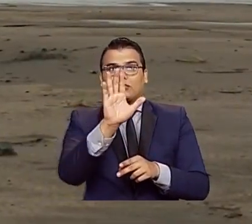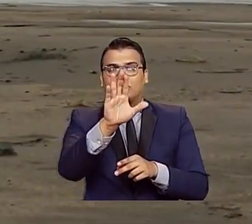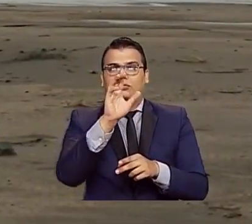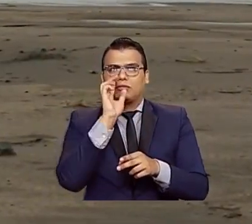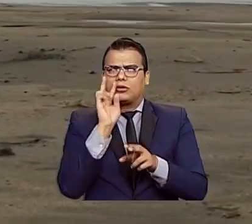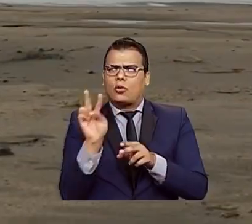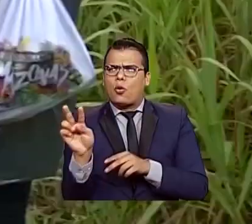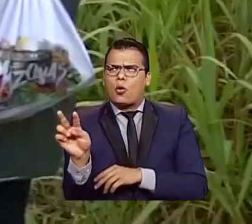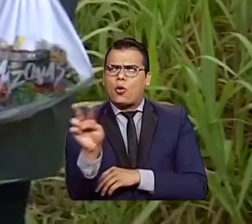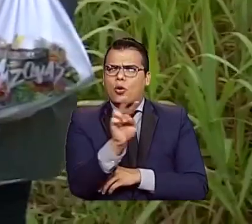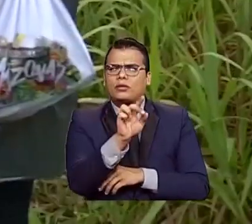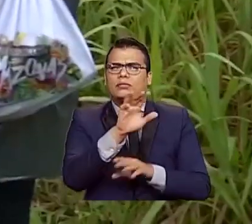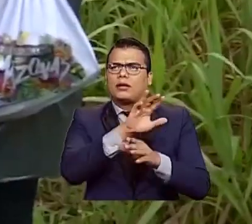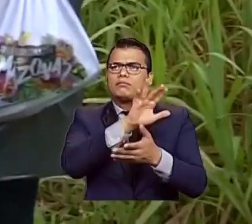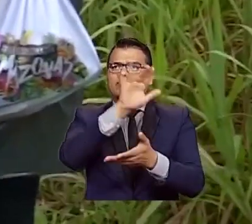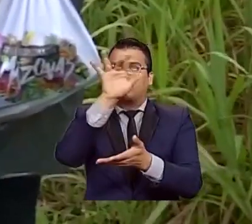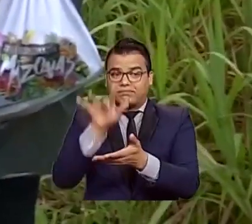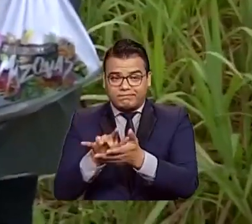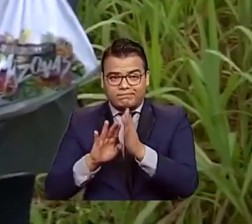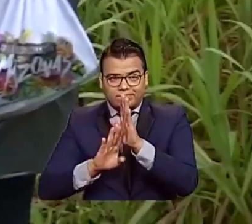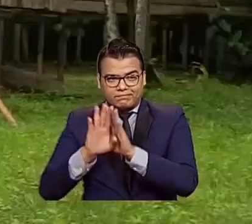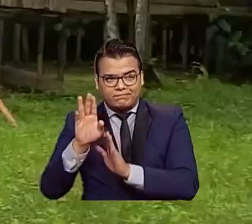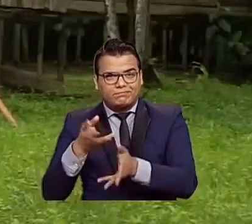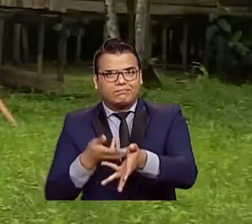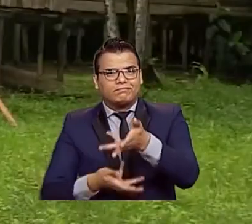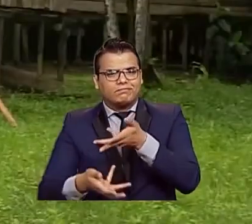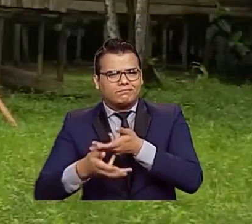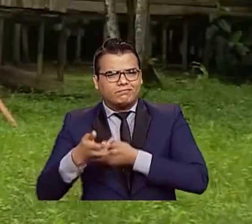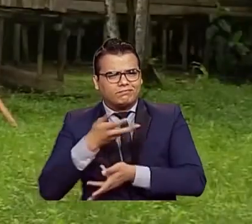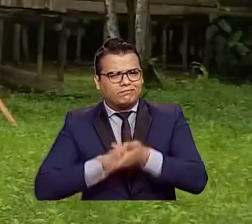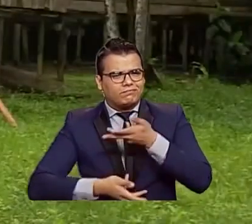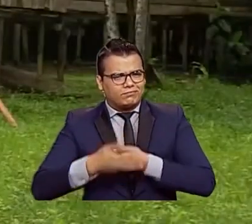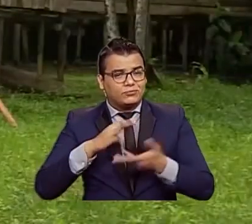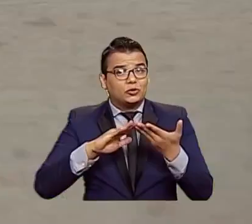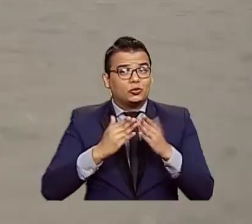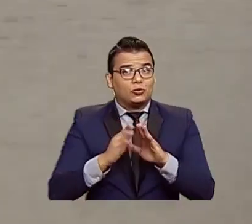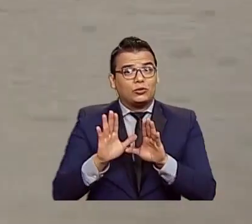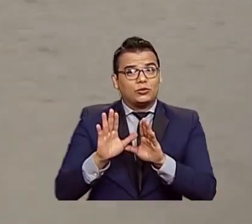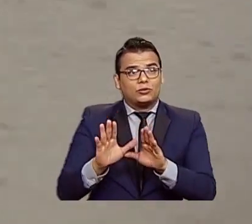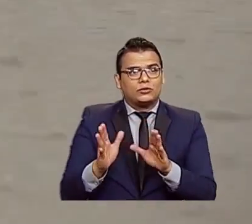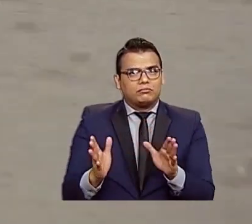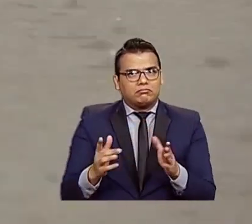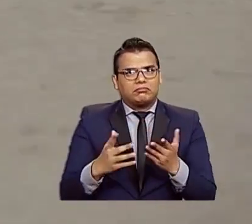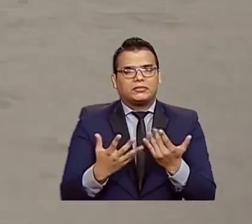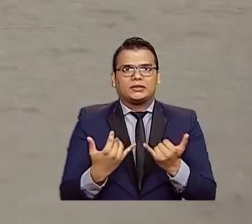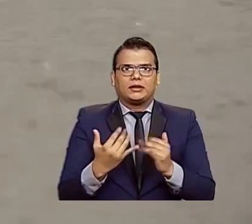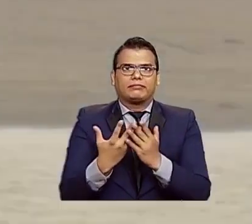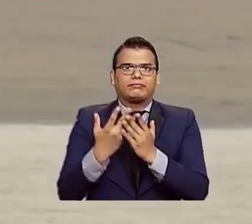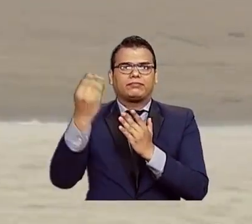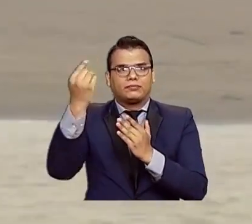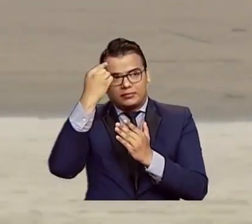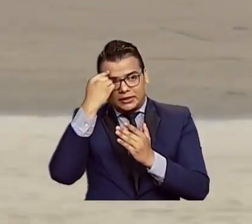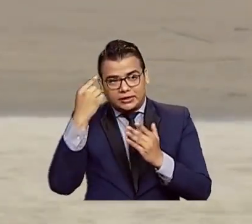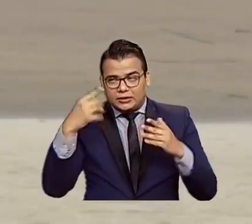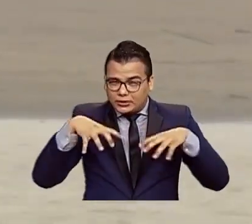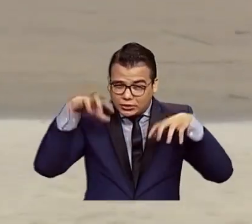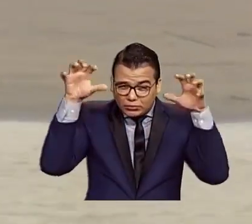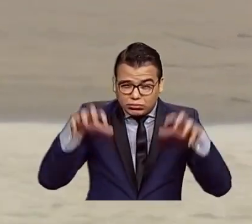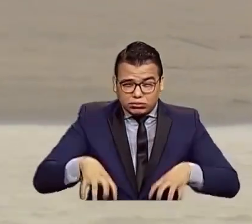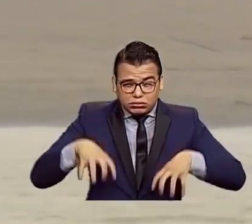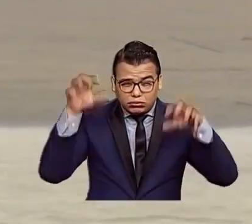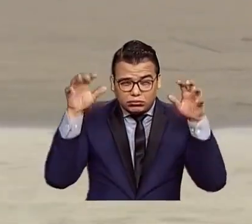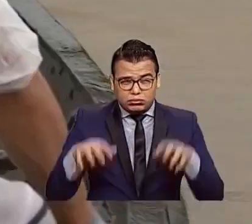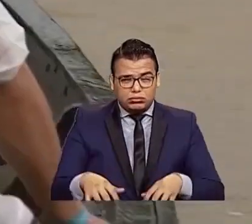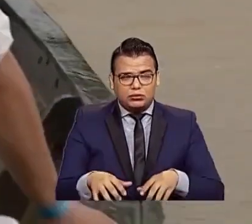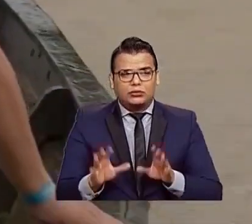caudal, pudimos llegar hasta el Progreso y convivir con estas comunidades. El tiempo de partir fue implacable. Precisamente el río